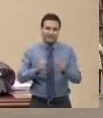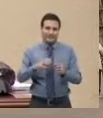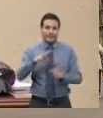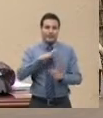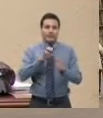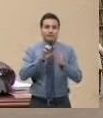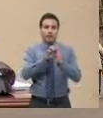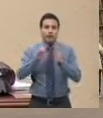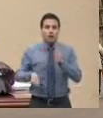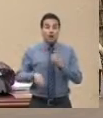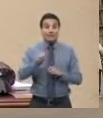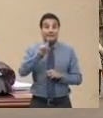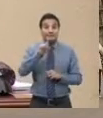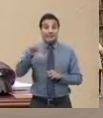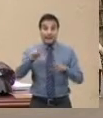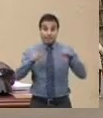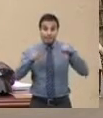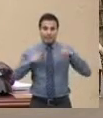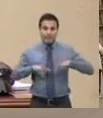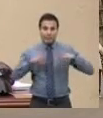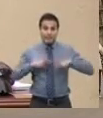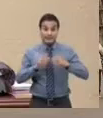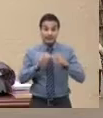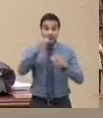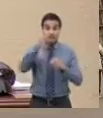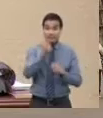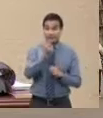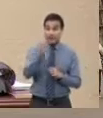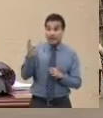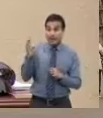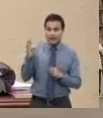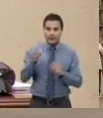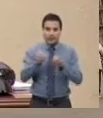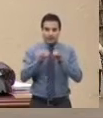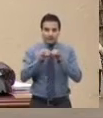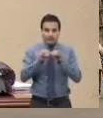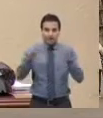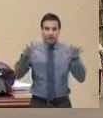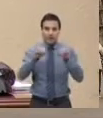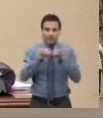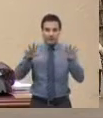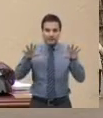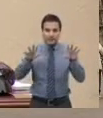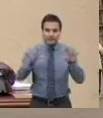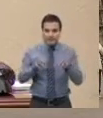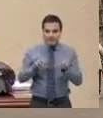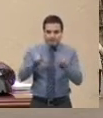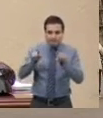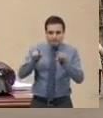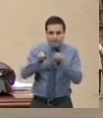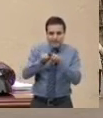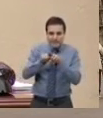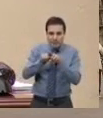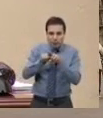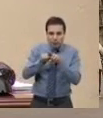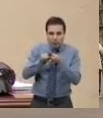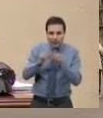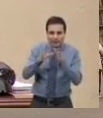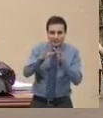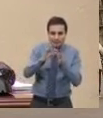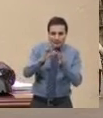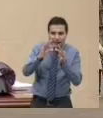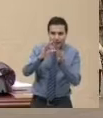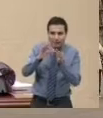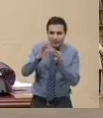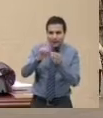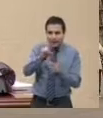describan exactamente y con un parámetro de comportamiento igual el invitar y el ser